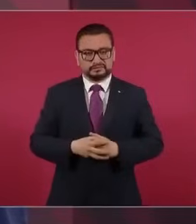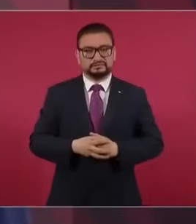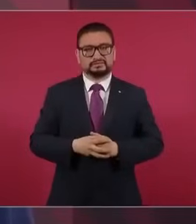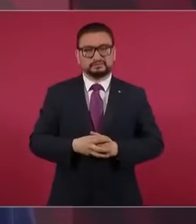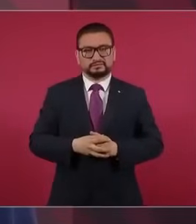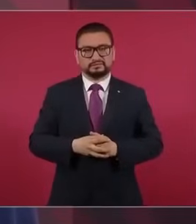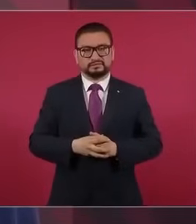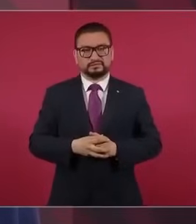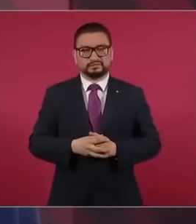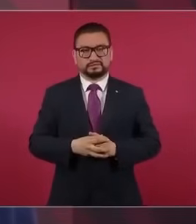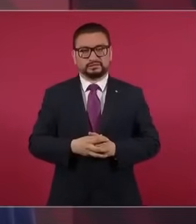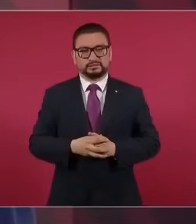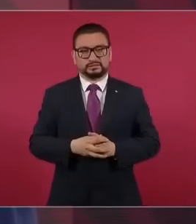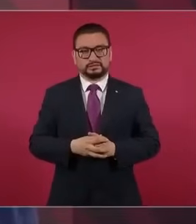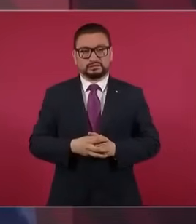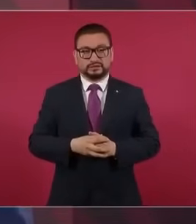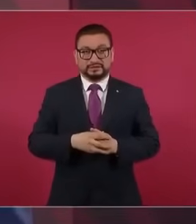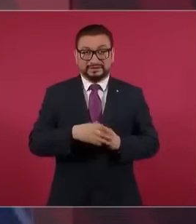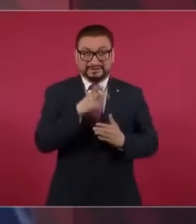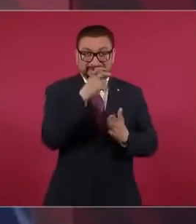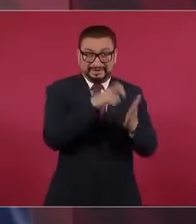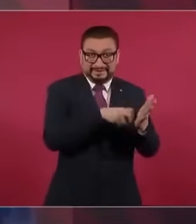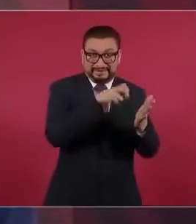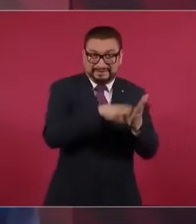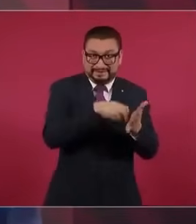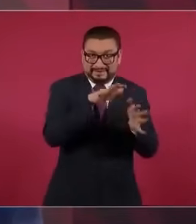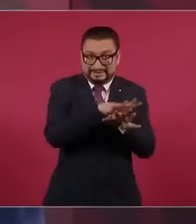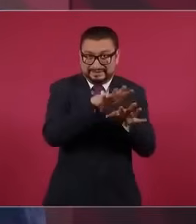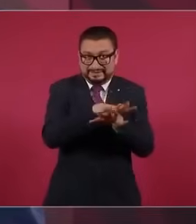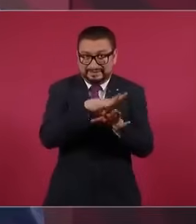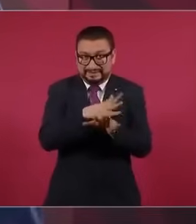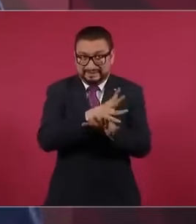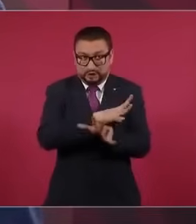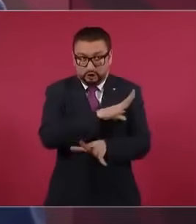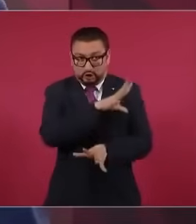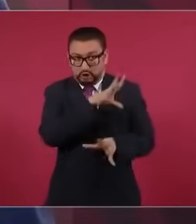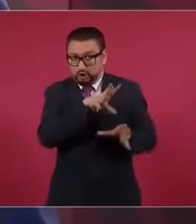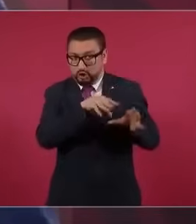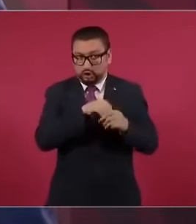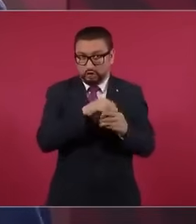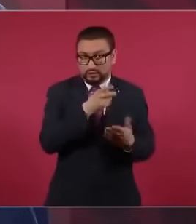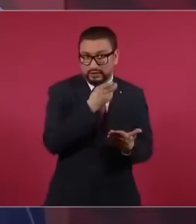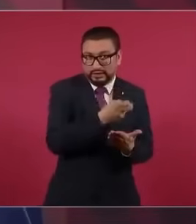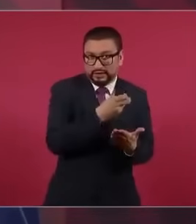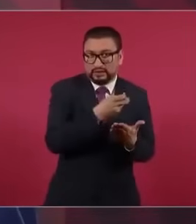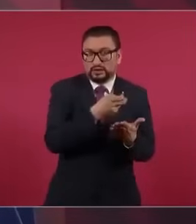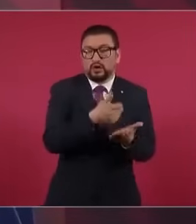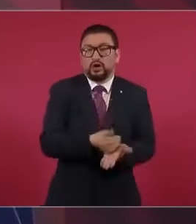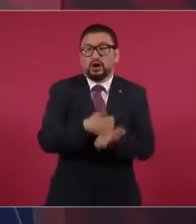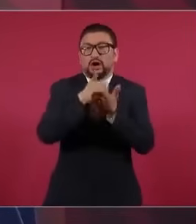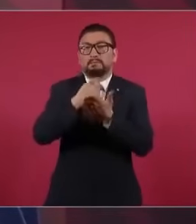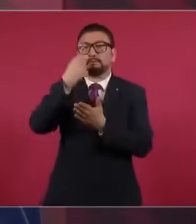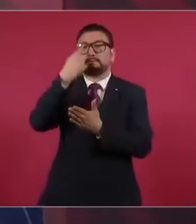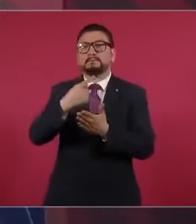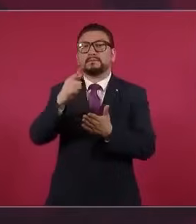Y todas esas reformas se hicieron para legalizar